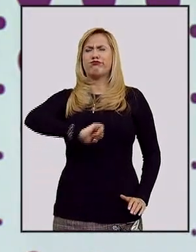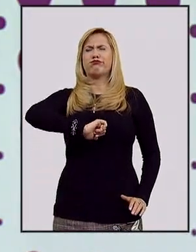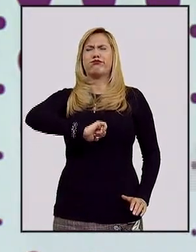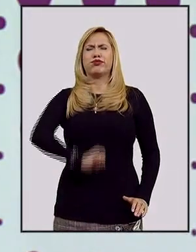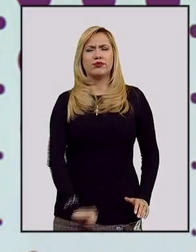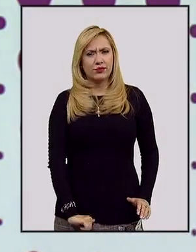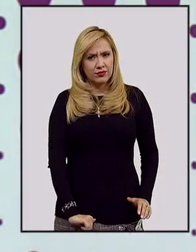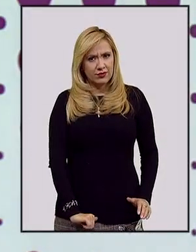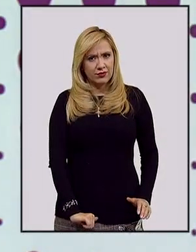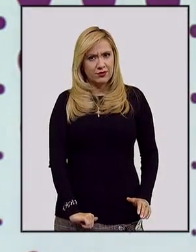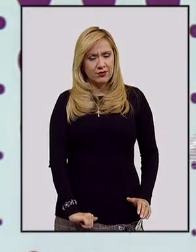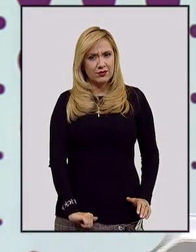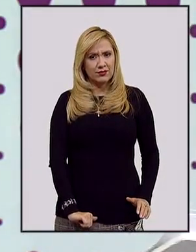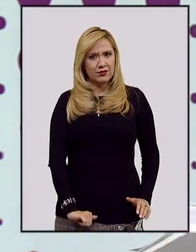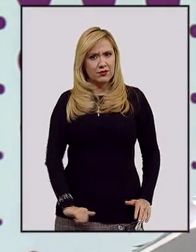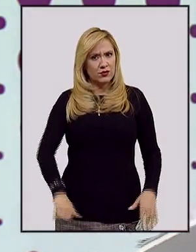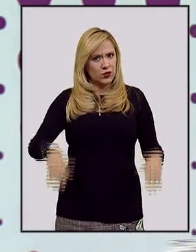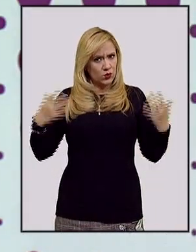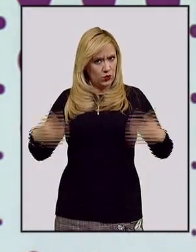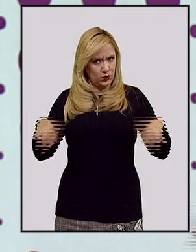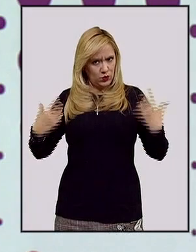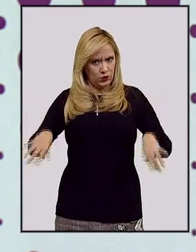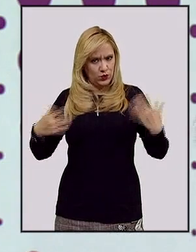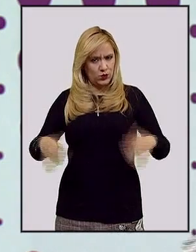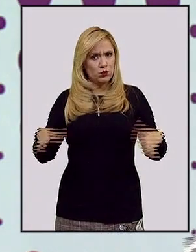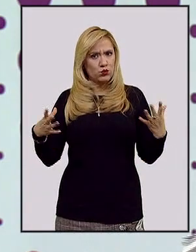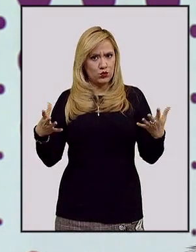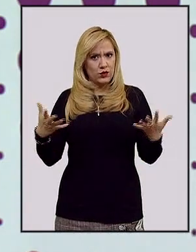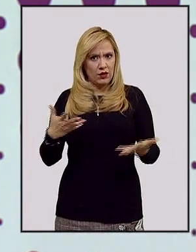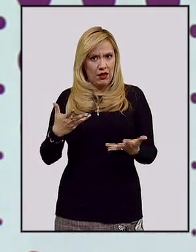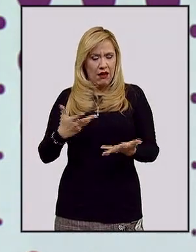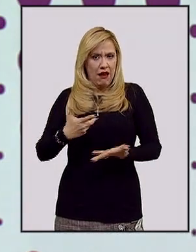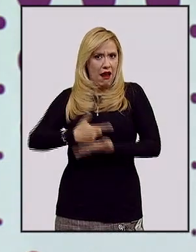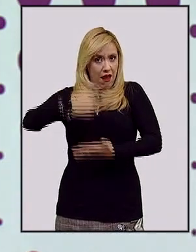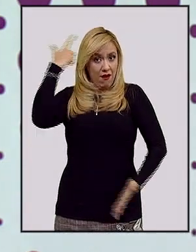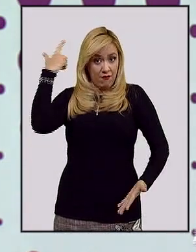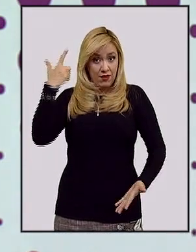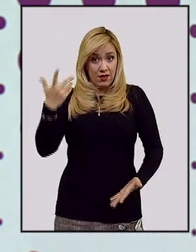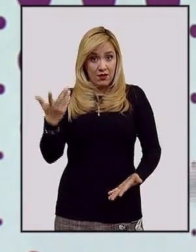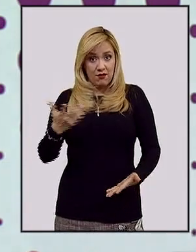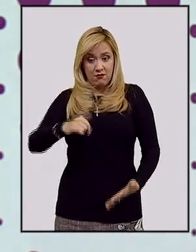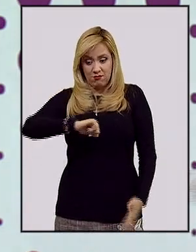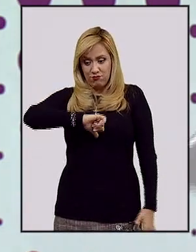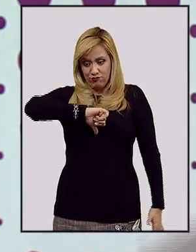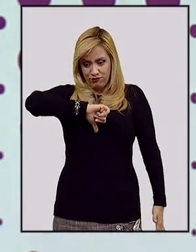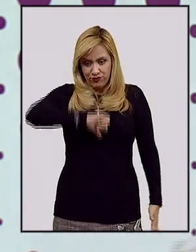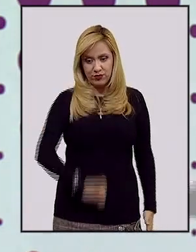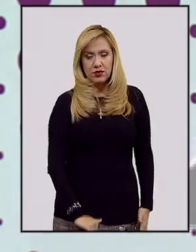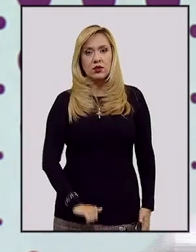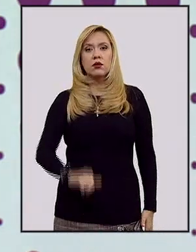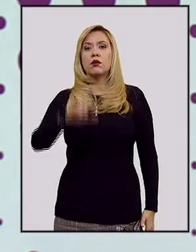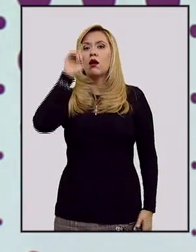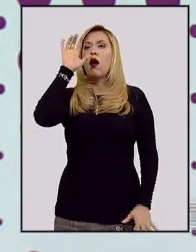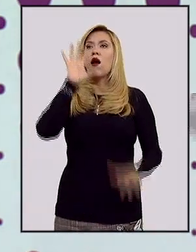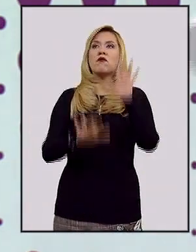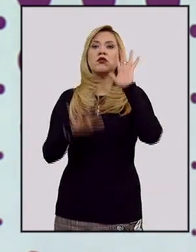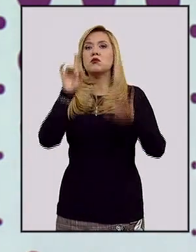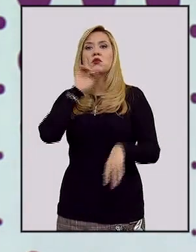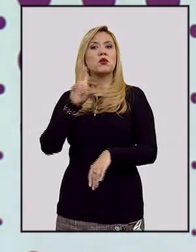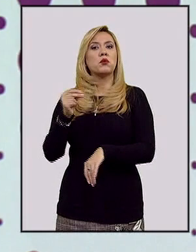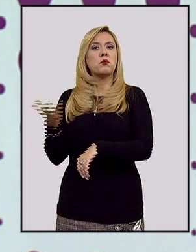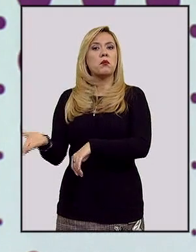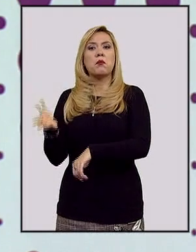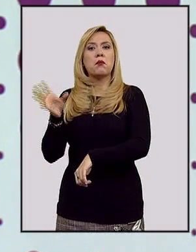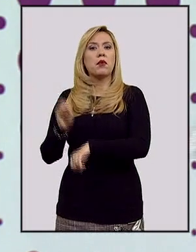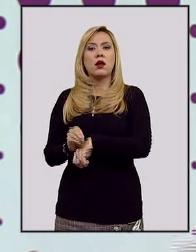una operación de cirugía mayor. Claro. De cirugía mayor, que se hace en contra de la voluntad de las mujeres muchas veces, porque se